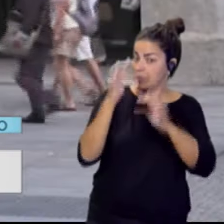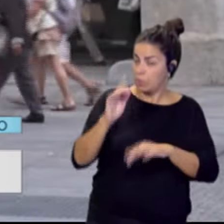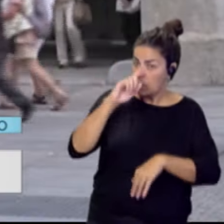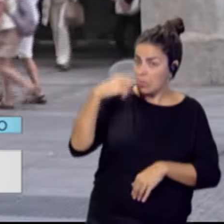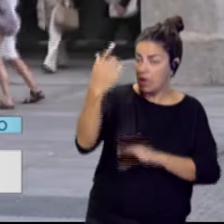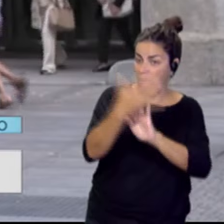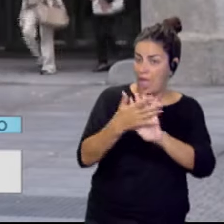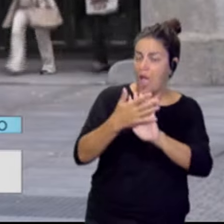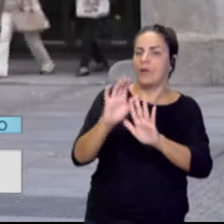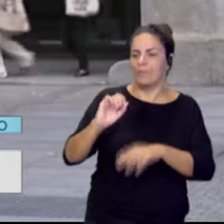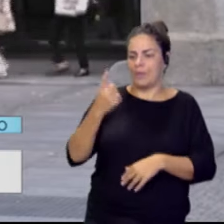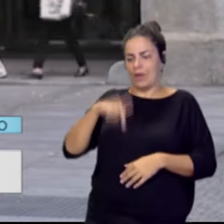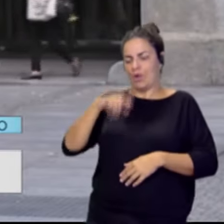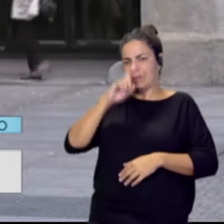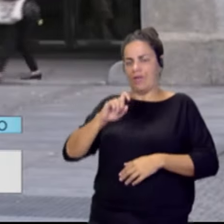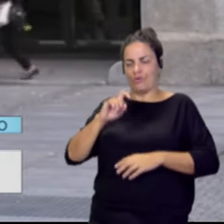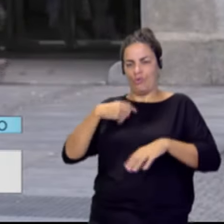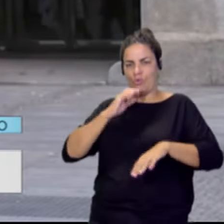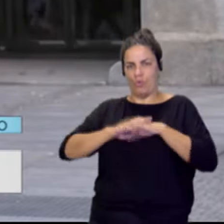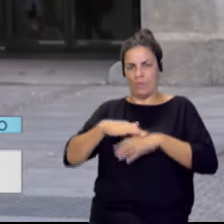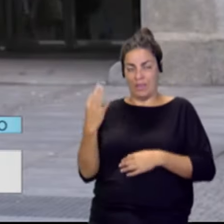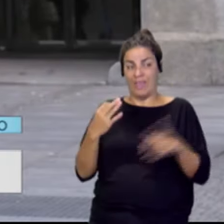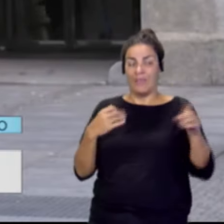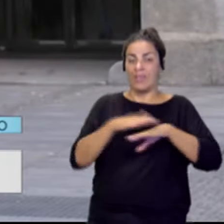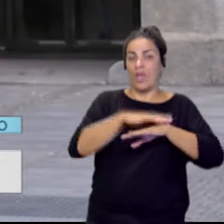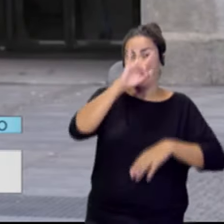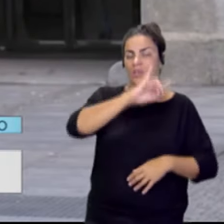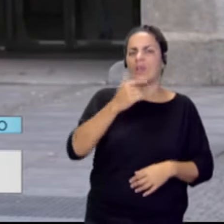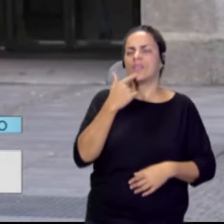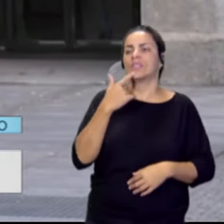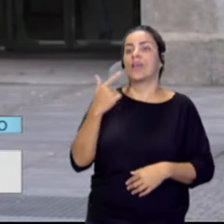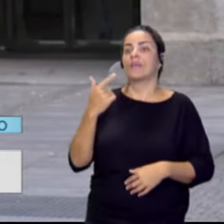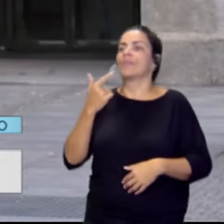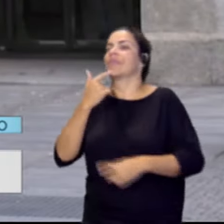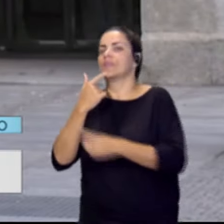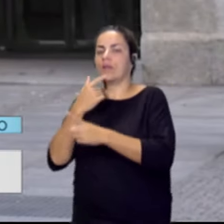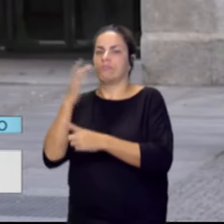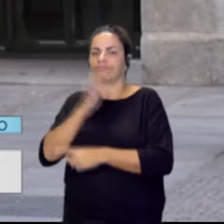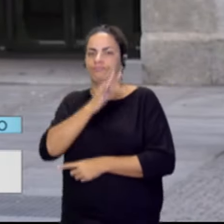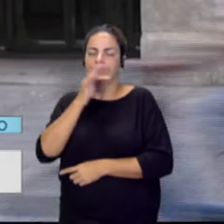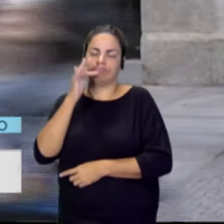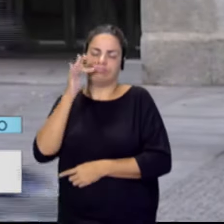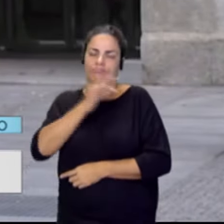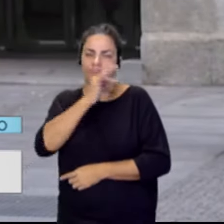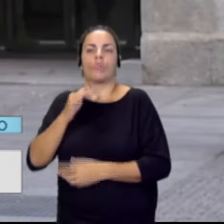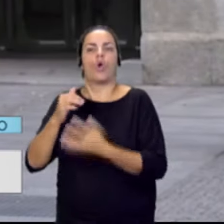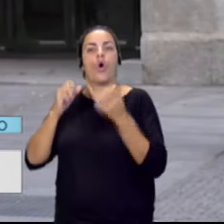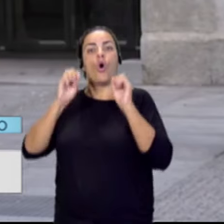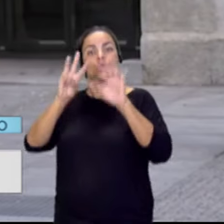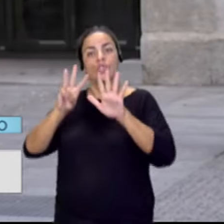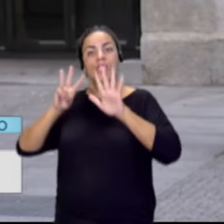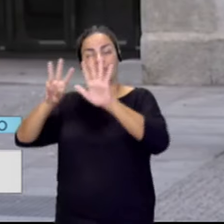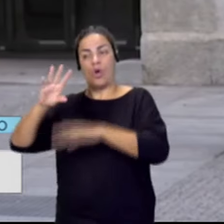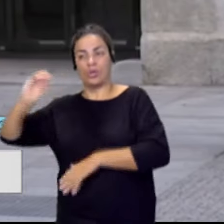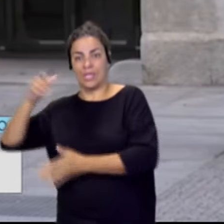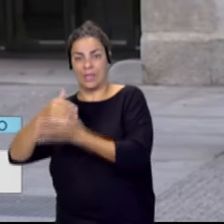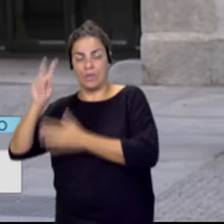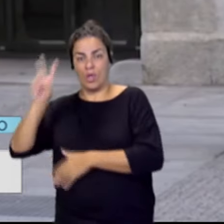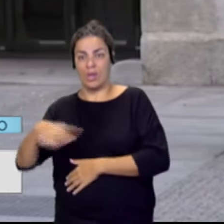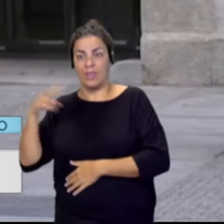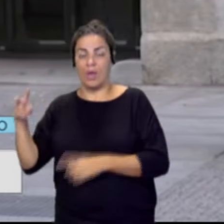Y el gobierno canario viene denunciando que 860 de los 880 millones de euros prometidos aún no han sido